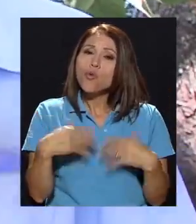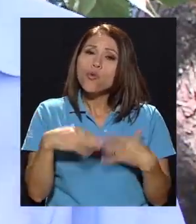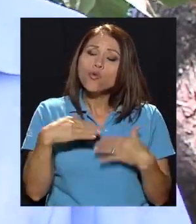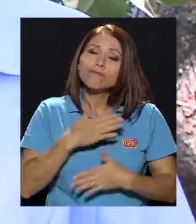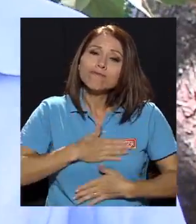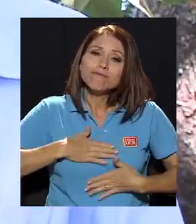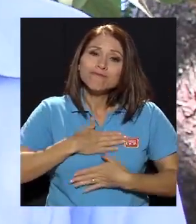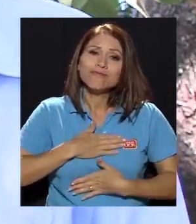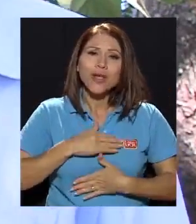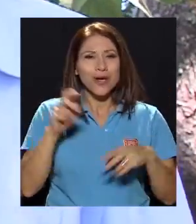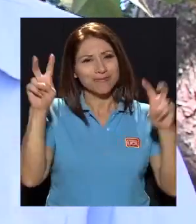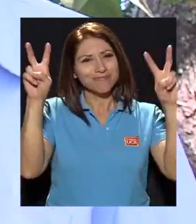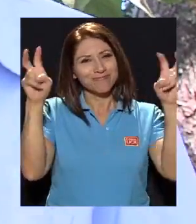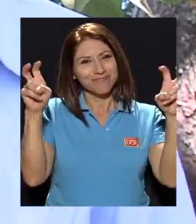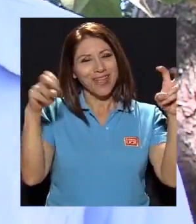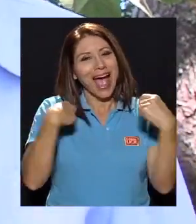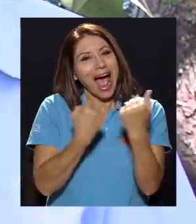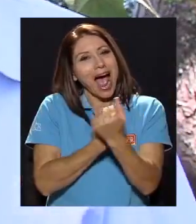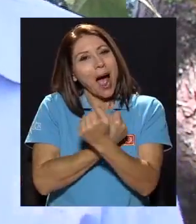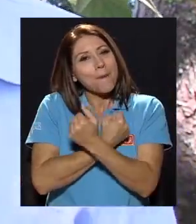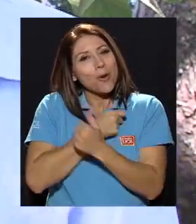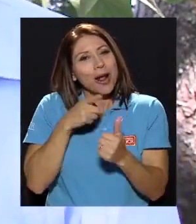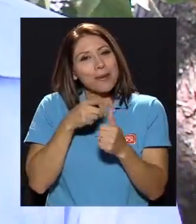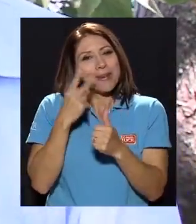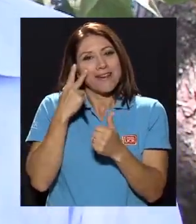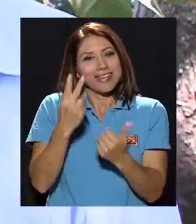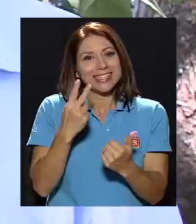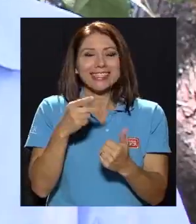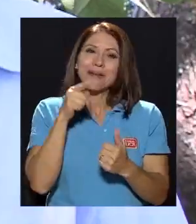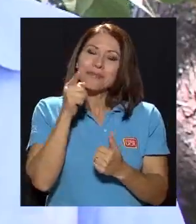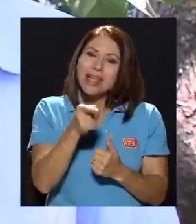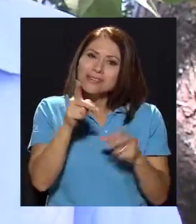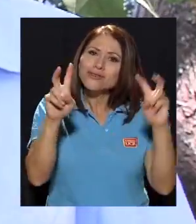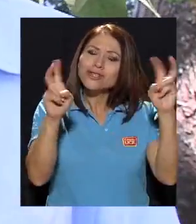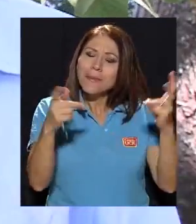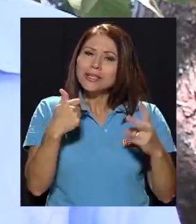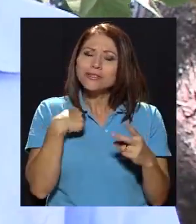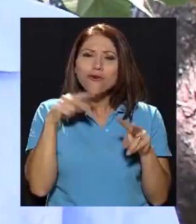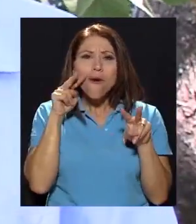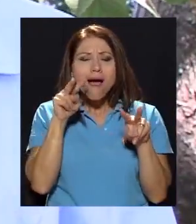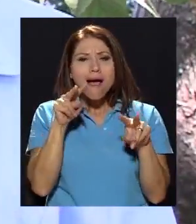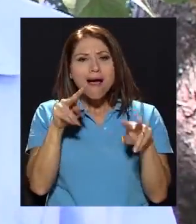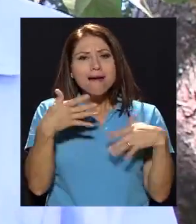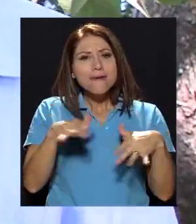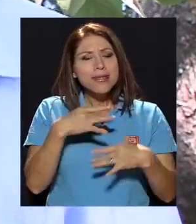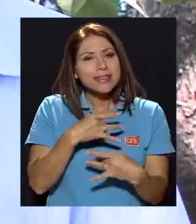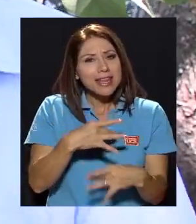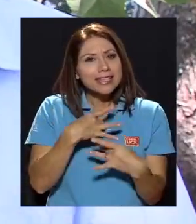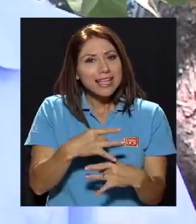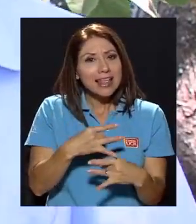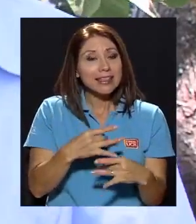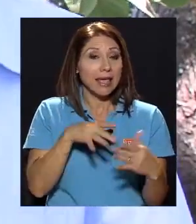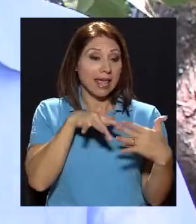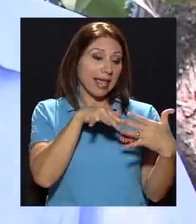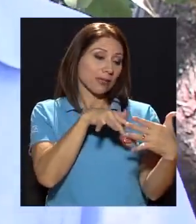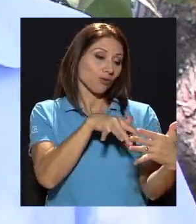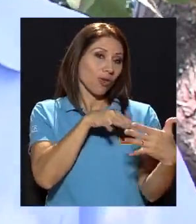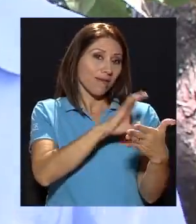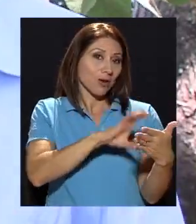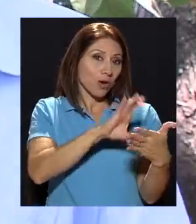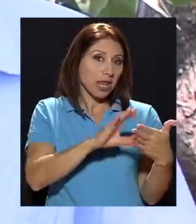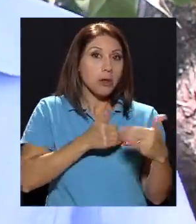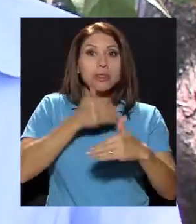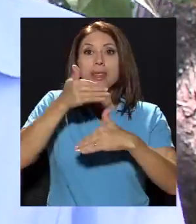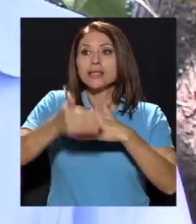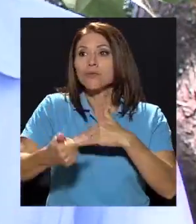que fue como amor a primera vista. Esas cosas me parecían interesantes. Leía un poco más de lo que se veía en la clase.